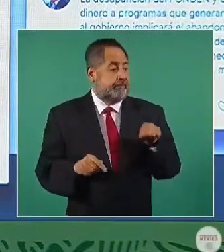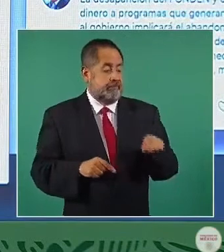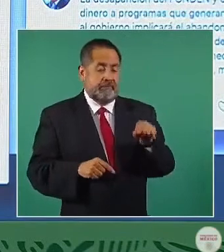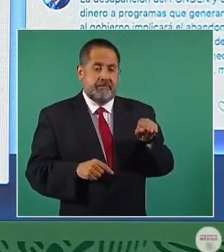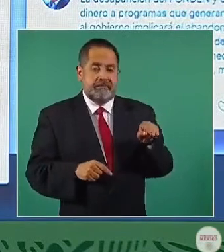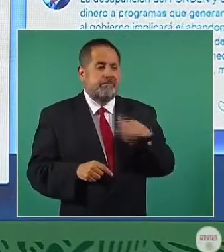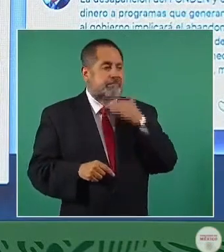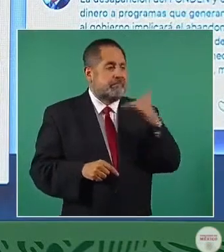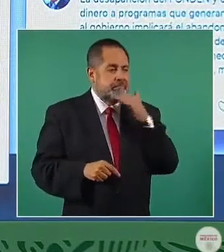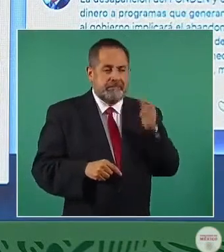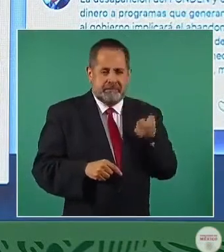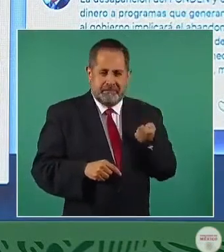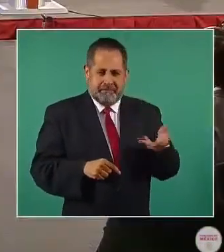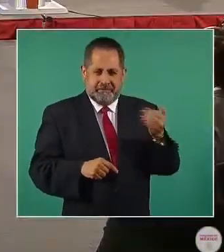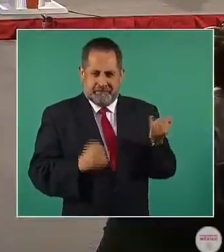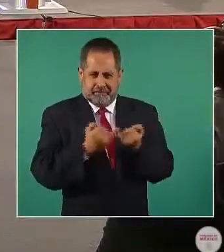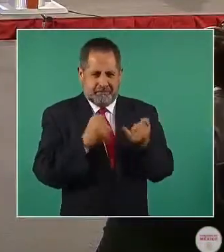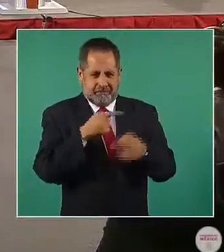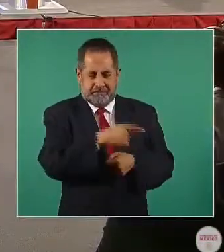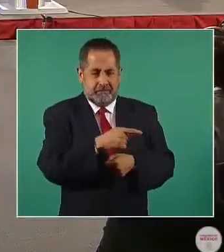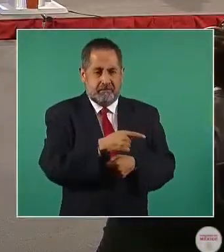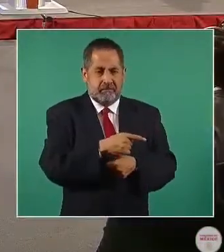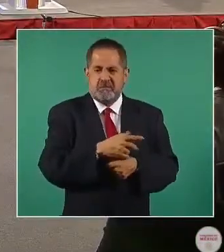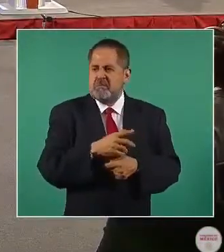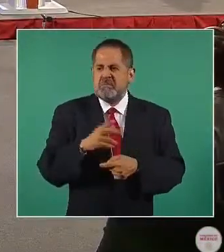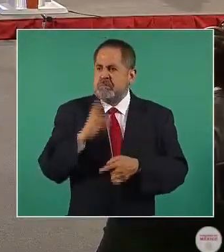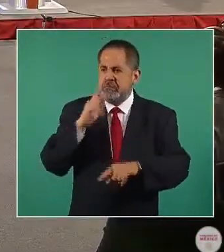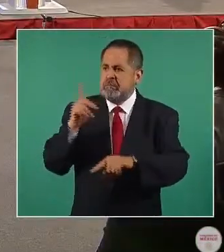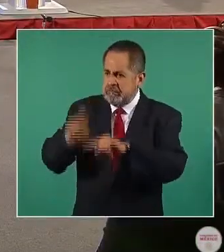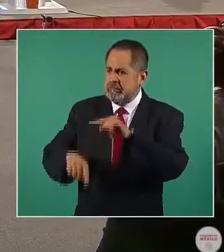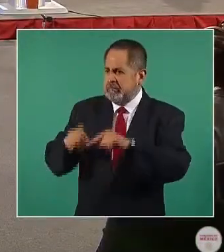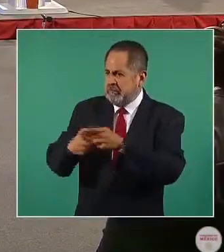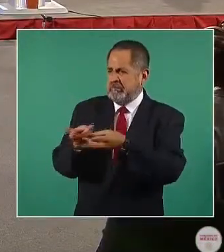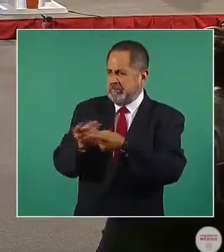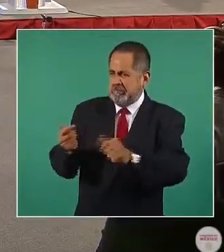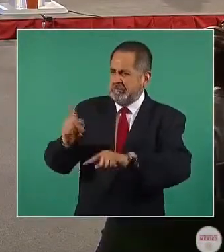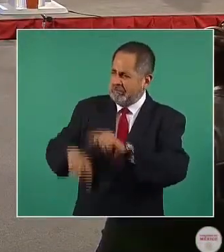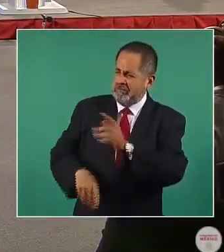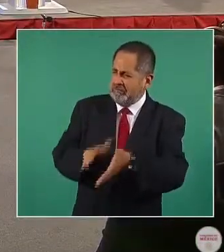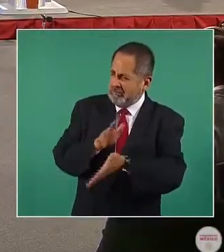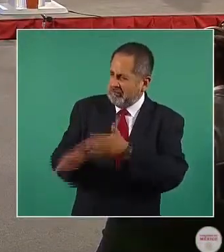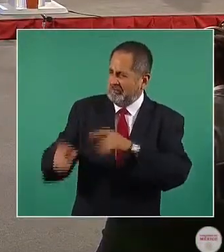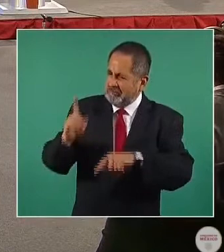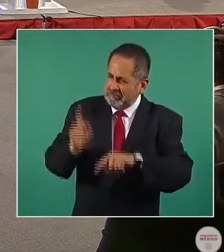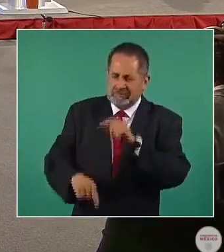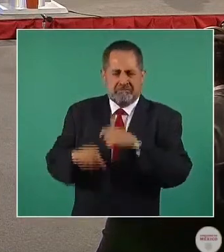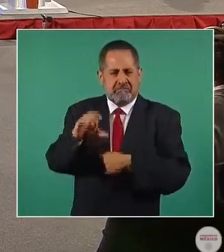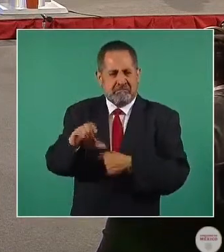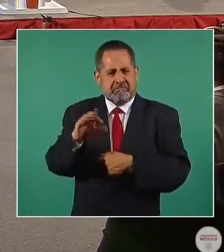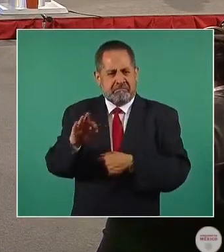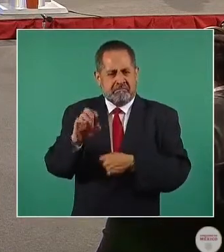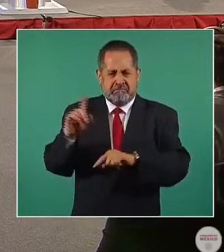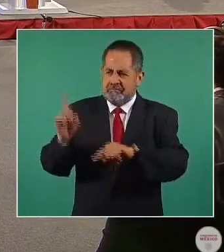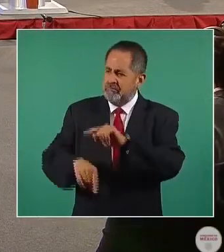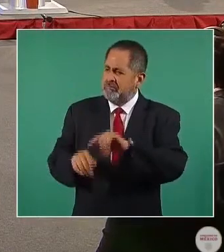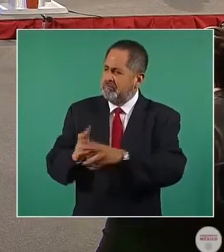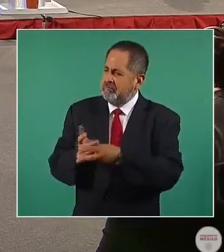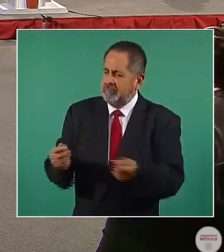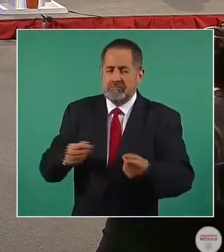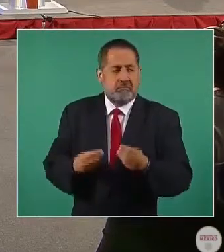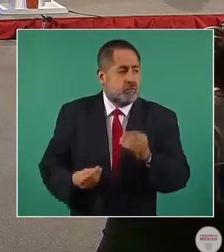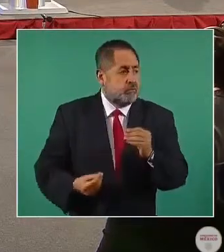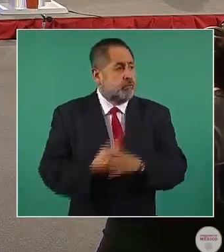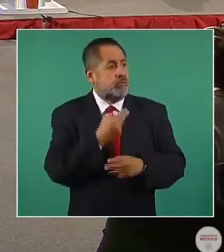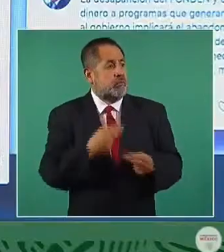neoliberales corruptos como estos querían desaparecer a la Comisión Federal de Electricidad para hacer negocios